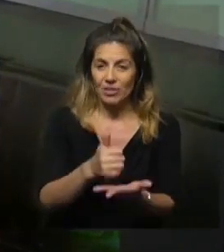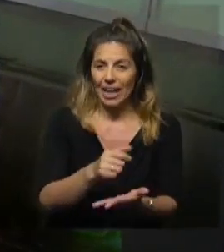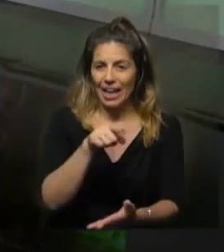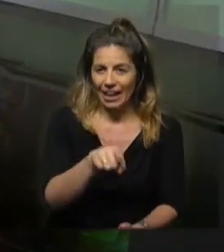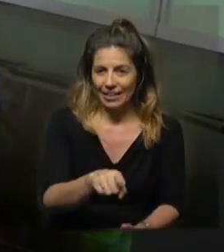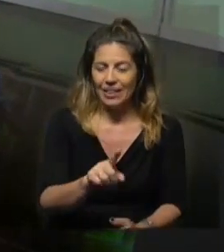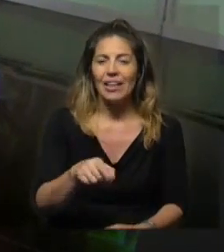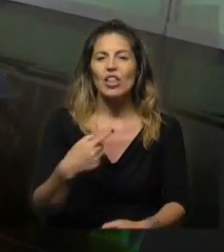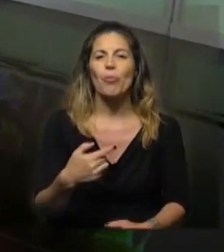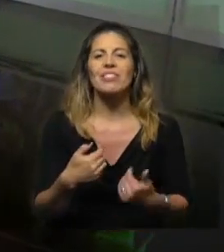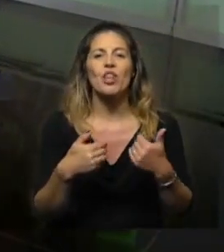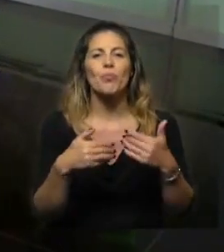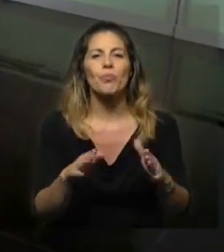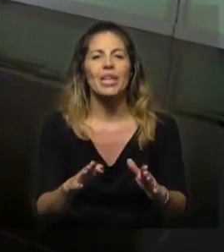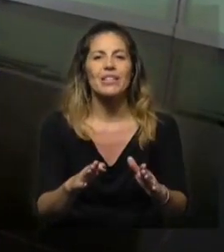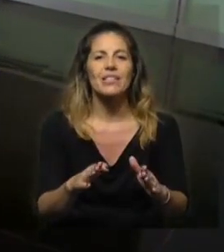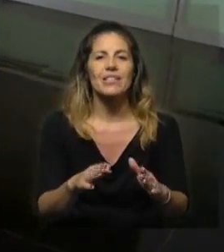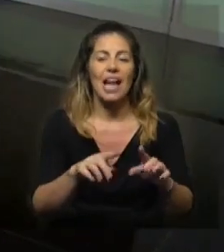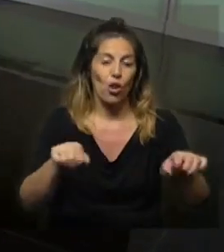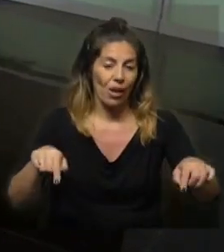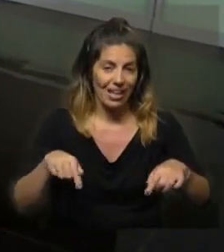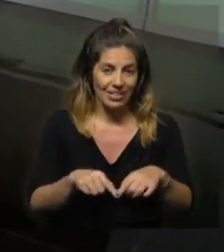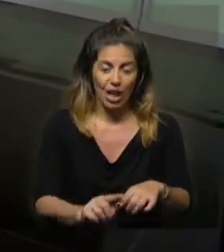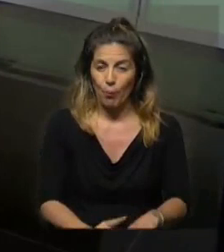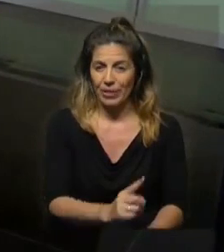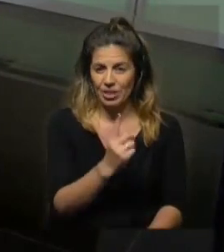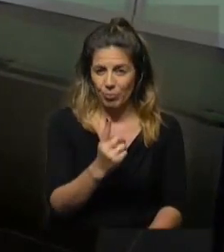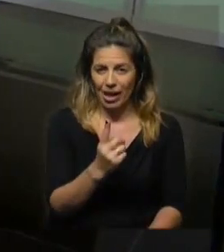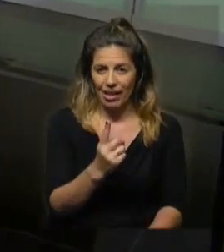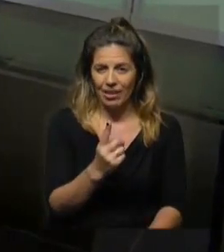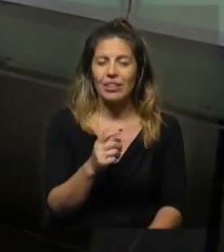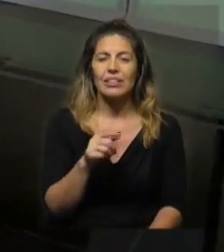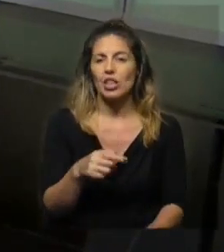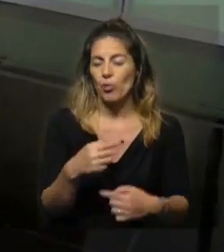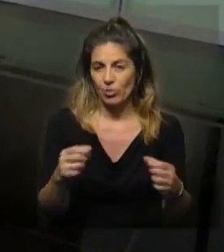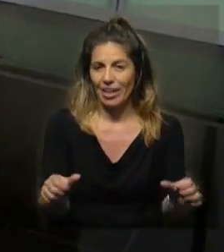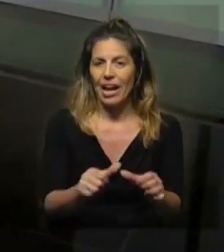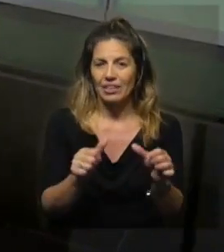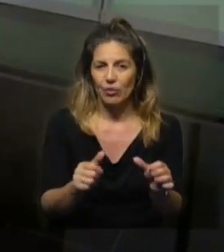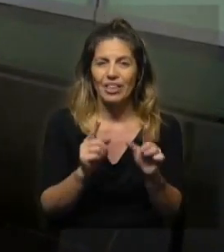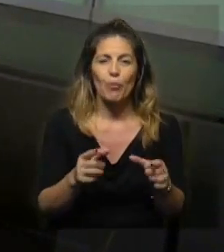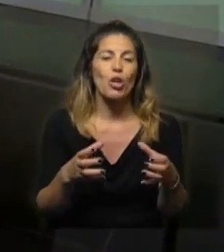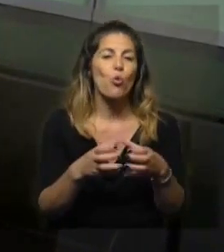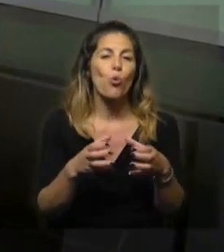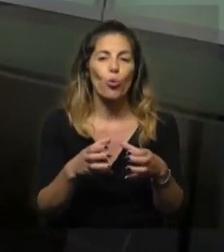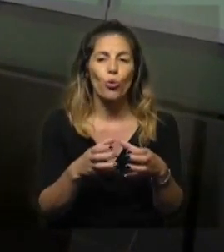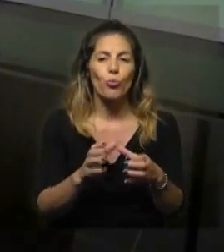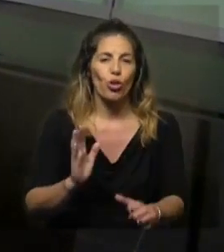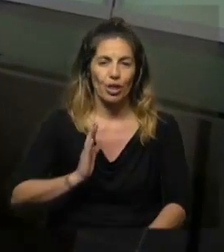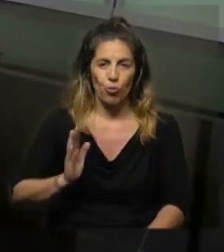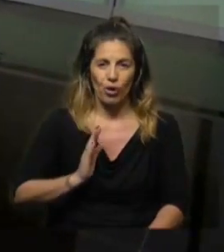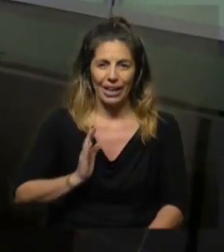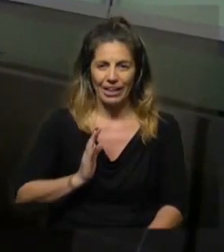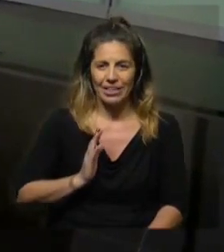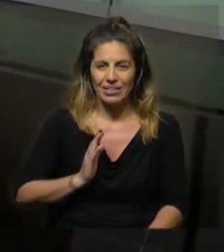allí y luego ya empieza digamos la parte de la sala principal que va a estar br luego viene un grupo un colectivo de mujeres que